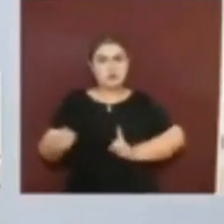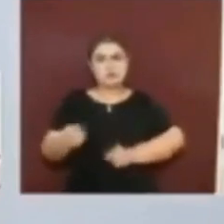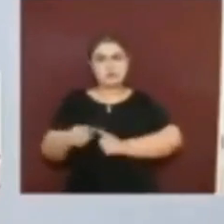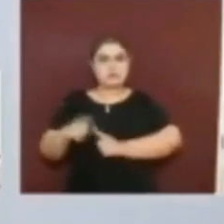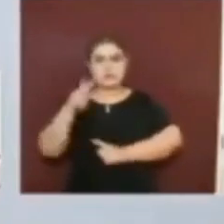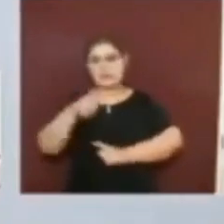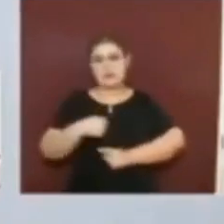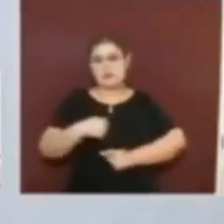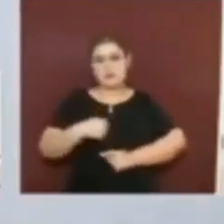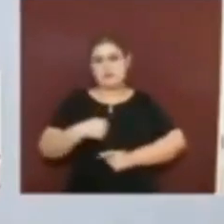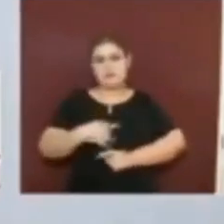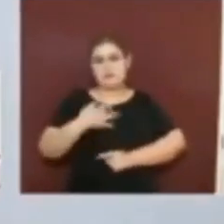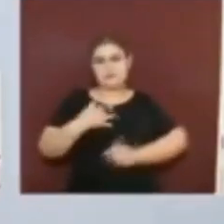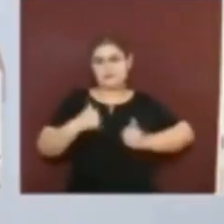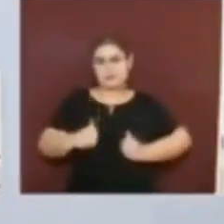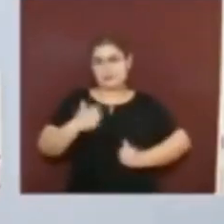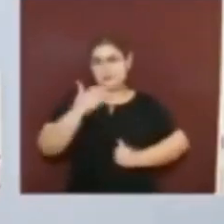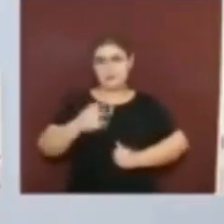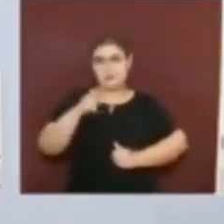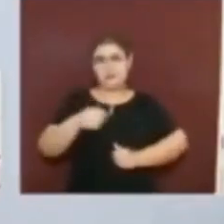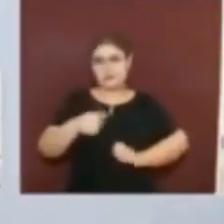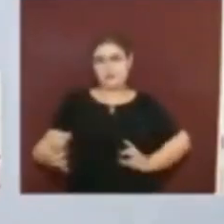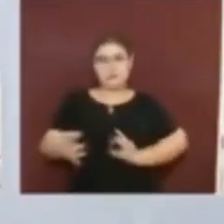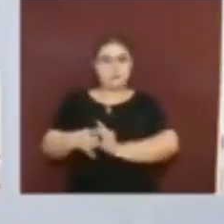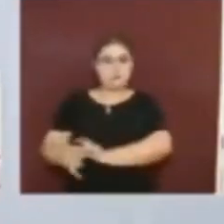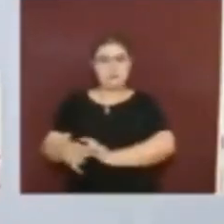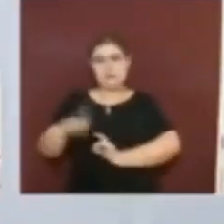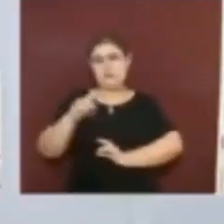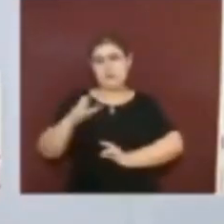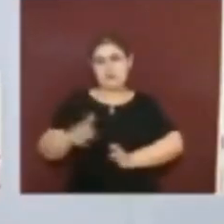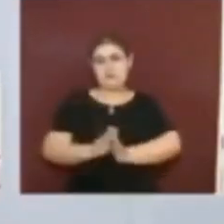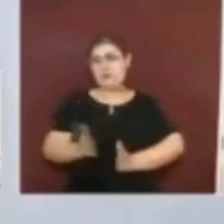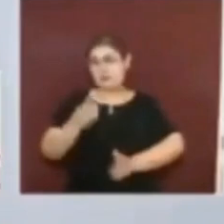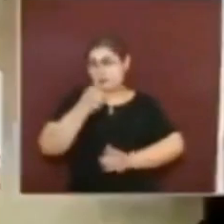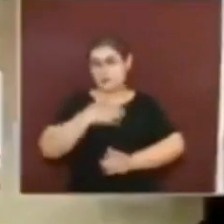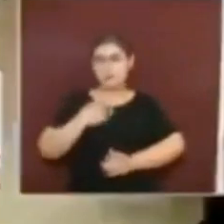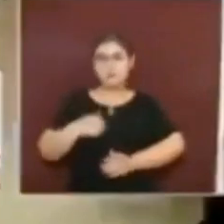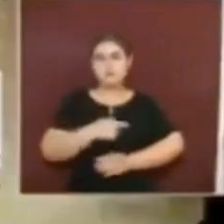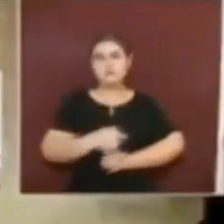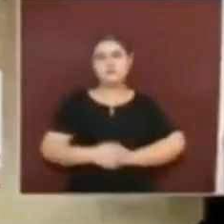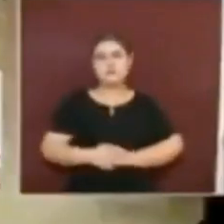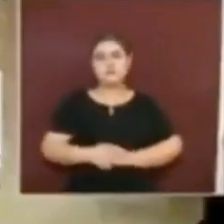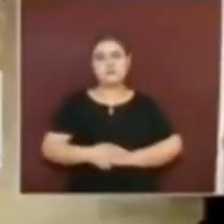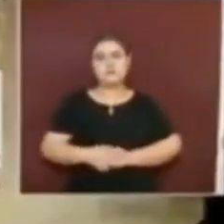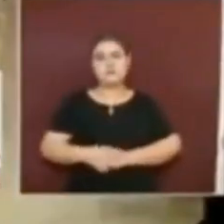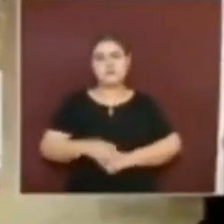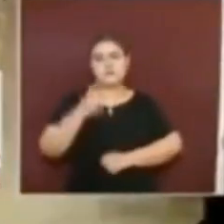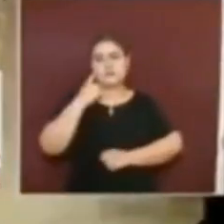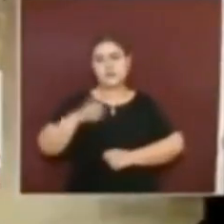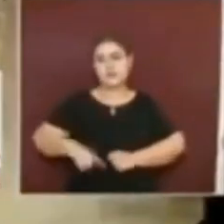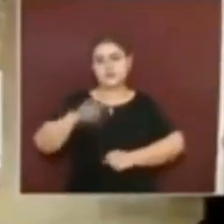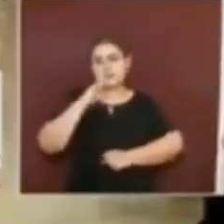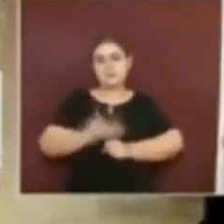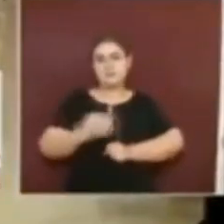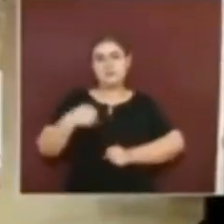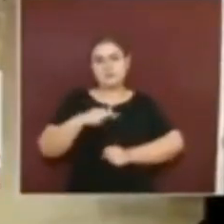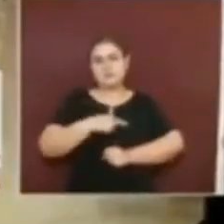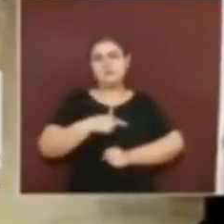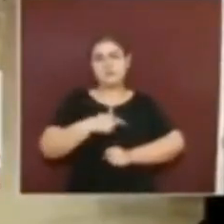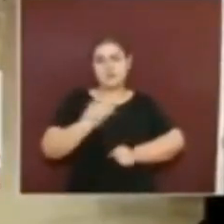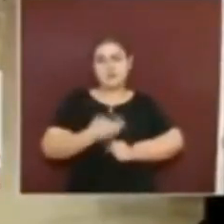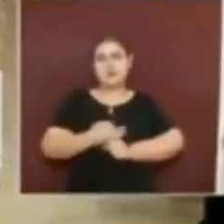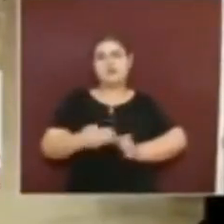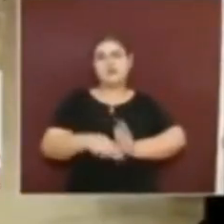aquí haciendo causa común con Rafael. A ver, coméntanos, por favor, ¿no? Pues mire, gobernador, estamos bajo la metodología de entrega a toda la velocidad